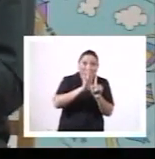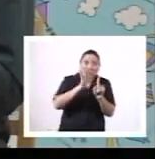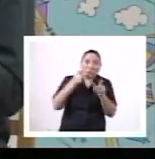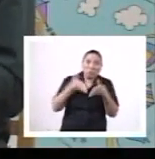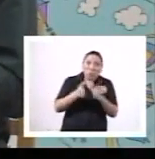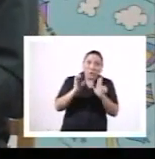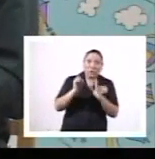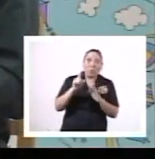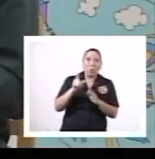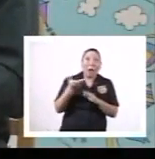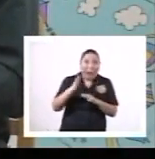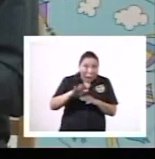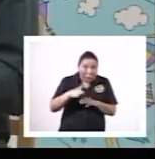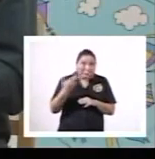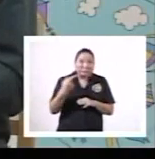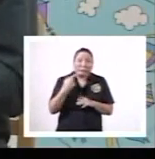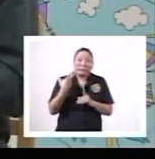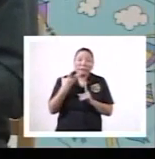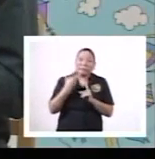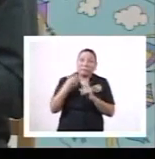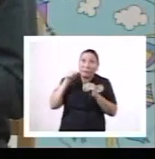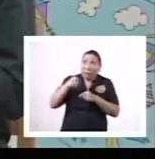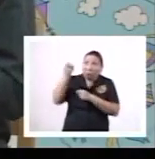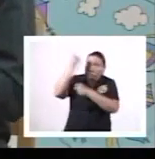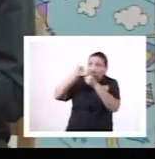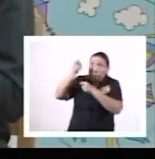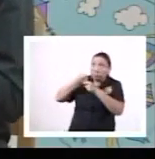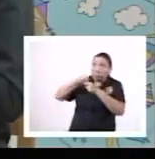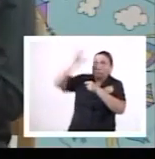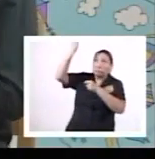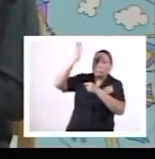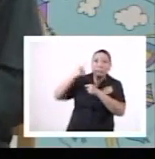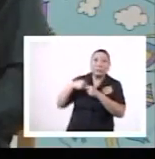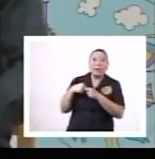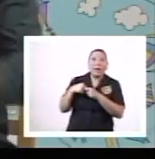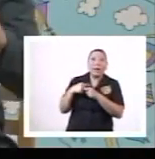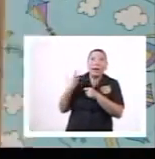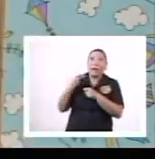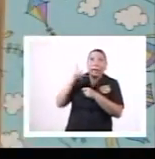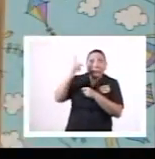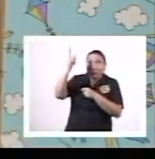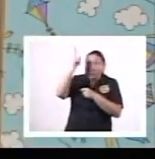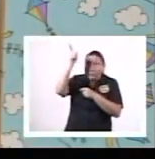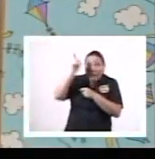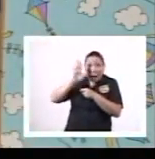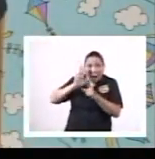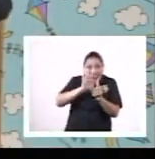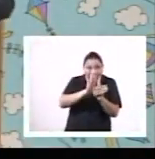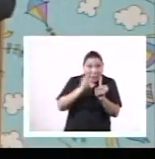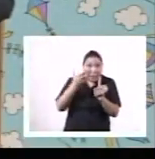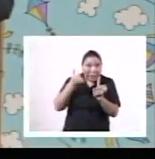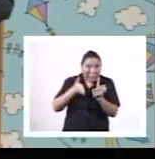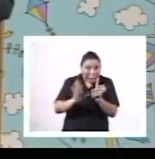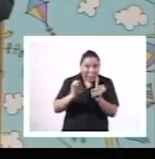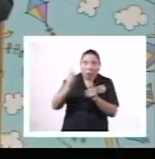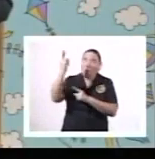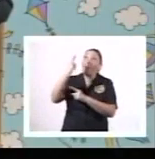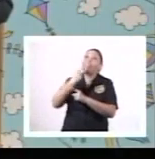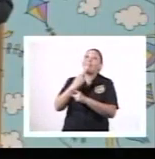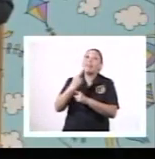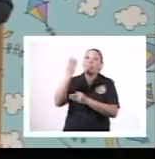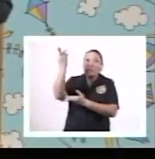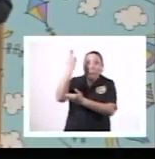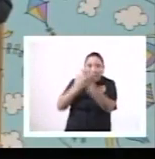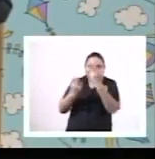este mensaje a través del barrilete. Y ahora él me ha contestado. Y cuentan que desde ese día, todos